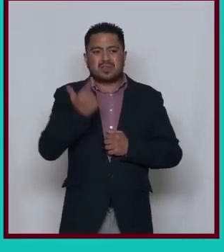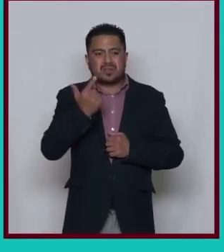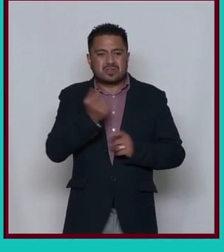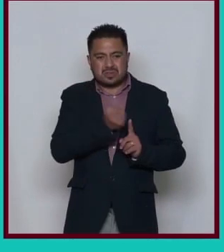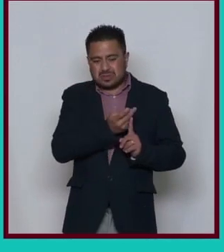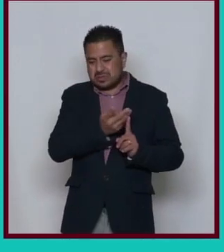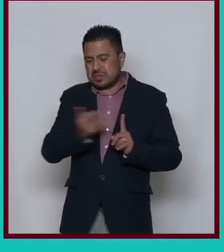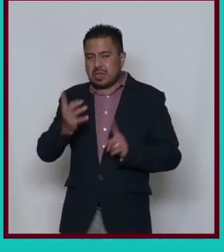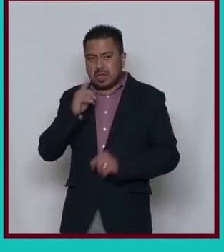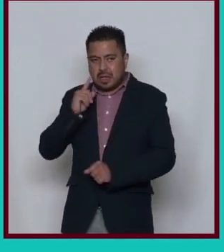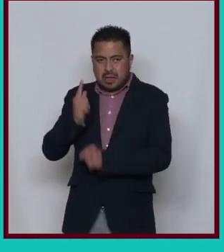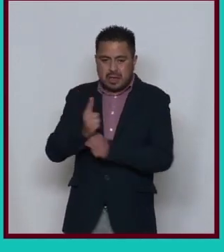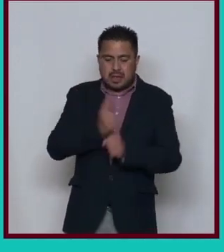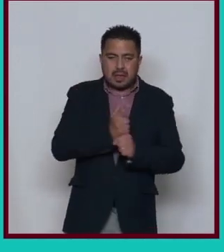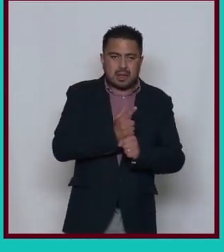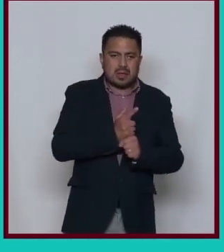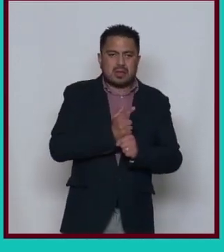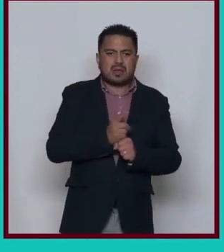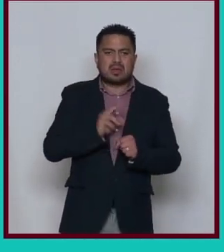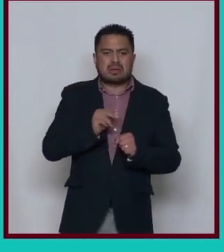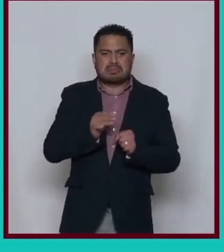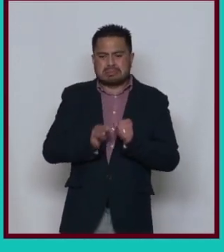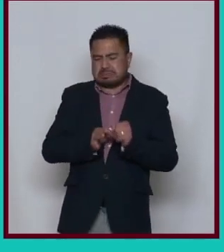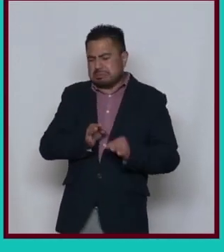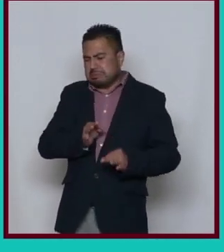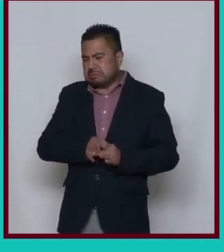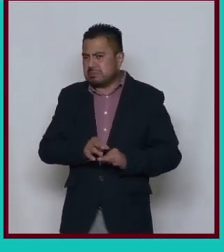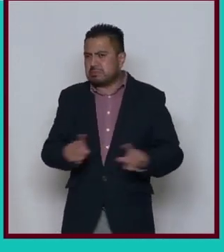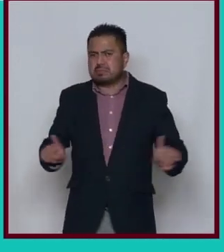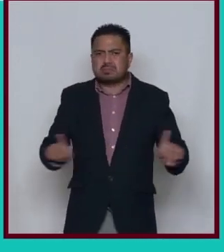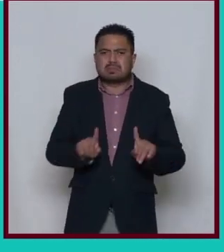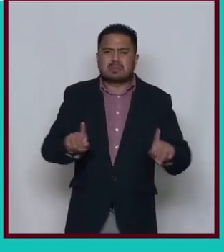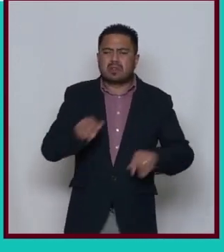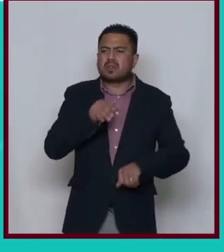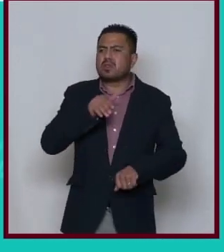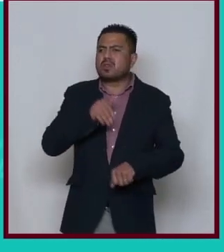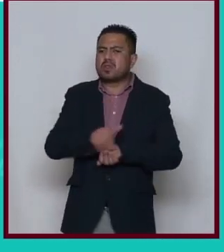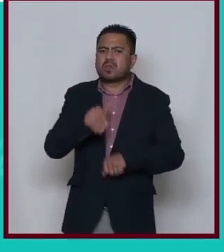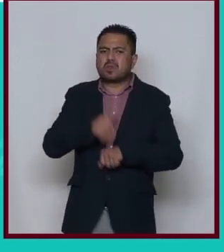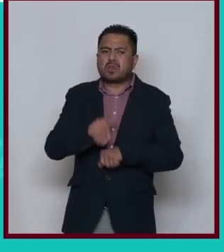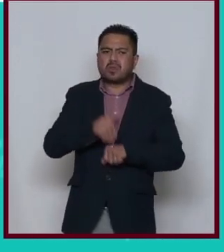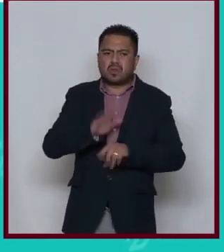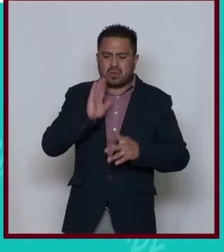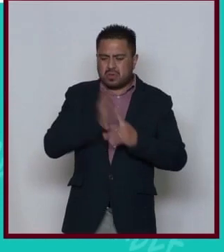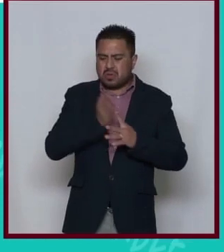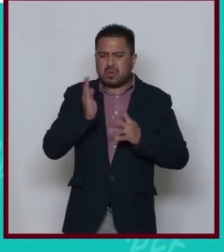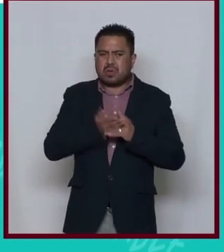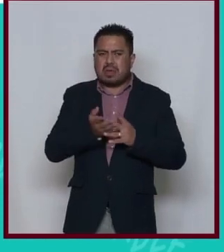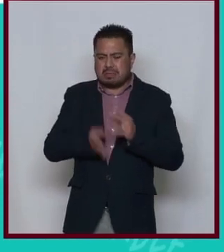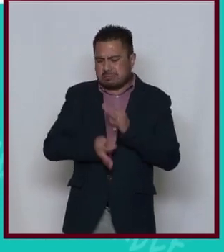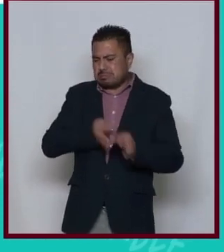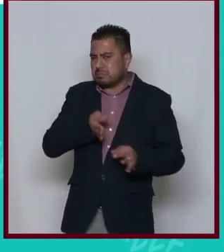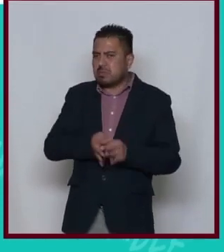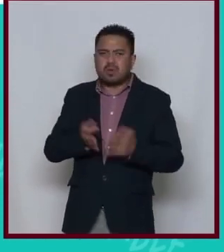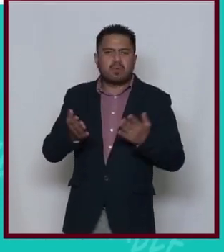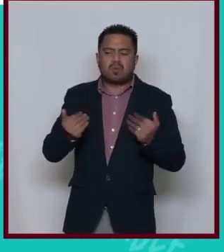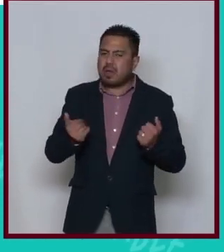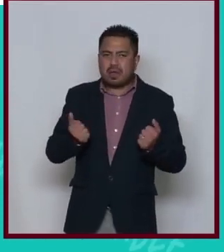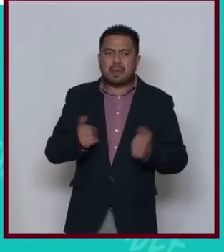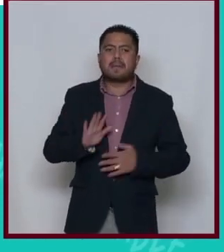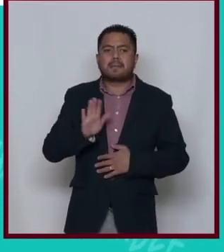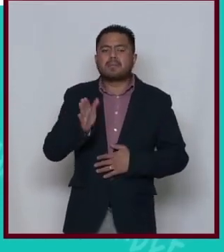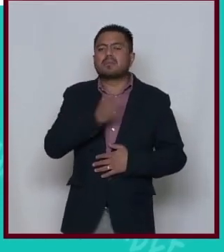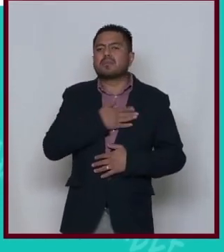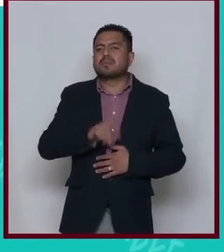que encontró, pues no eran exactos, porque hablando de números fraccionarios, pues no hay exactitud. Bueno,